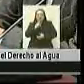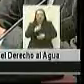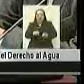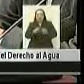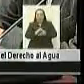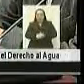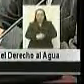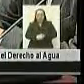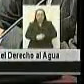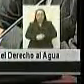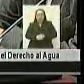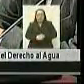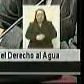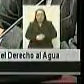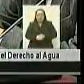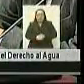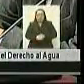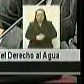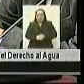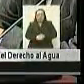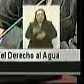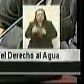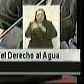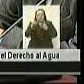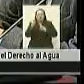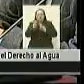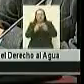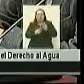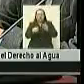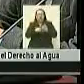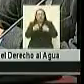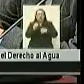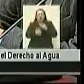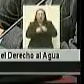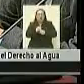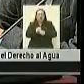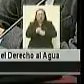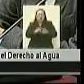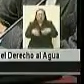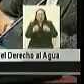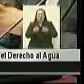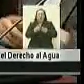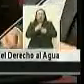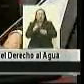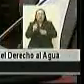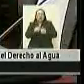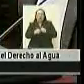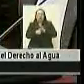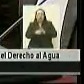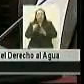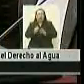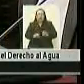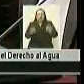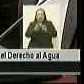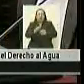fundamental que en el marco del crecimiento económico que hemos tenido en los últimos años se pueda garantizar un derecho